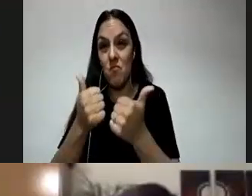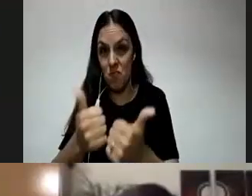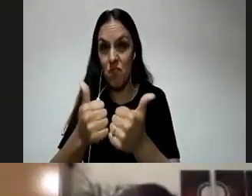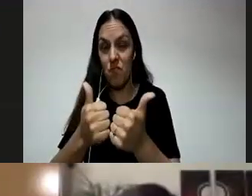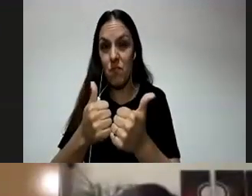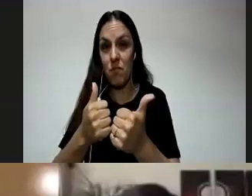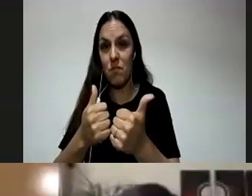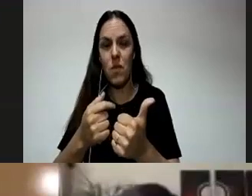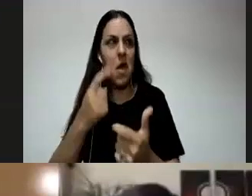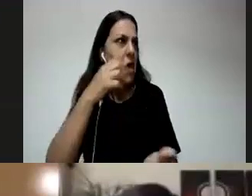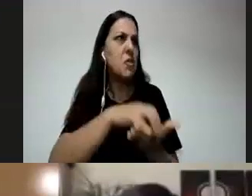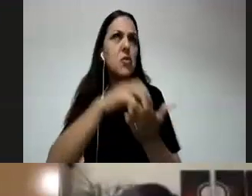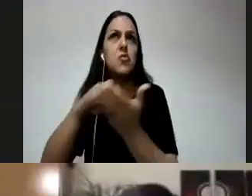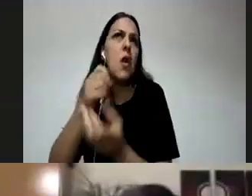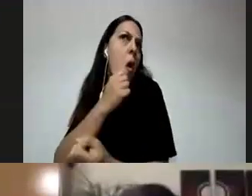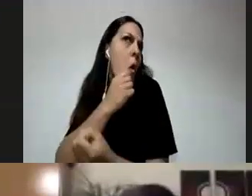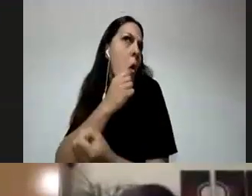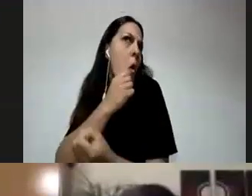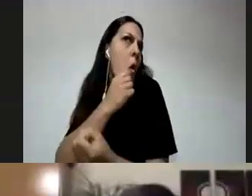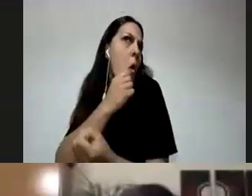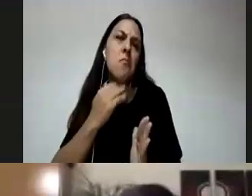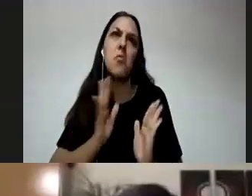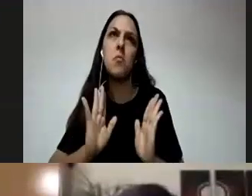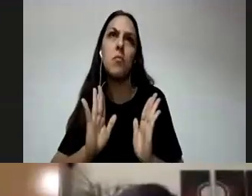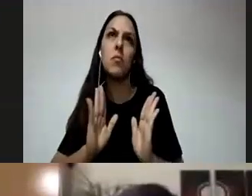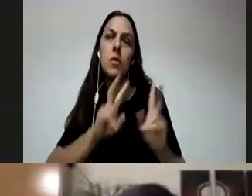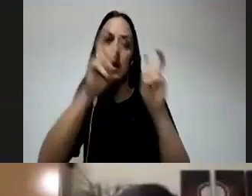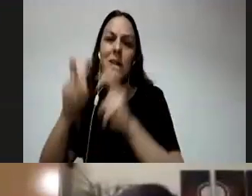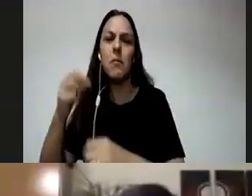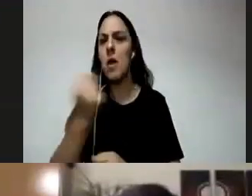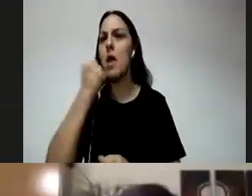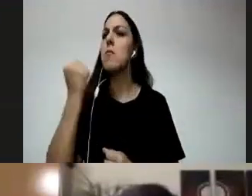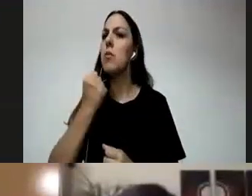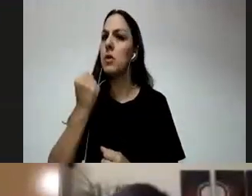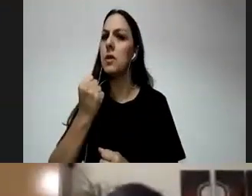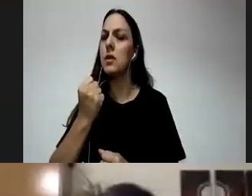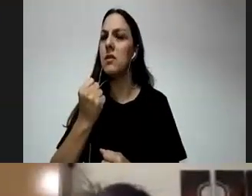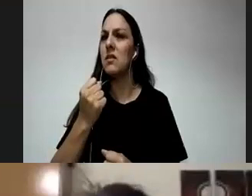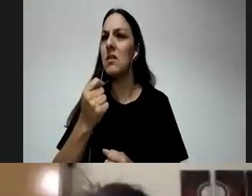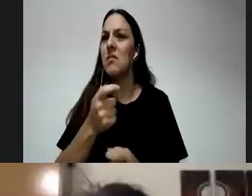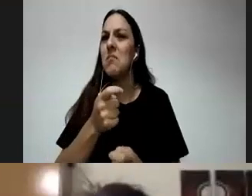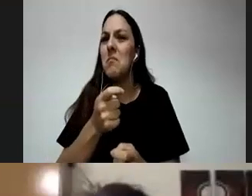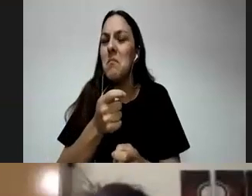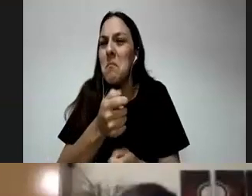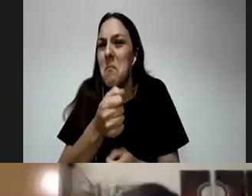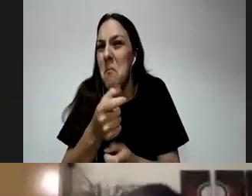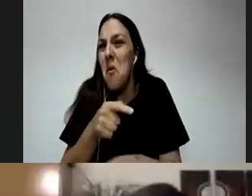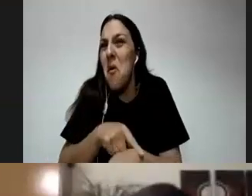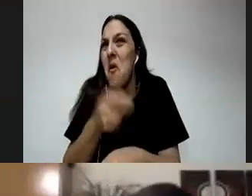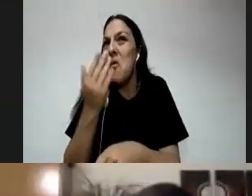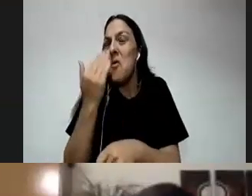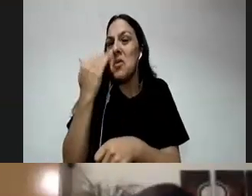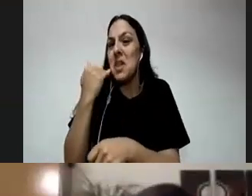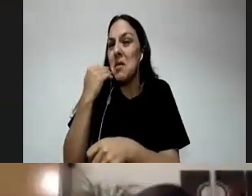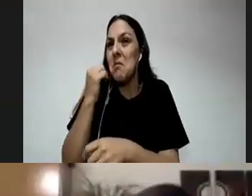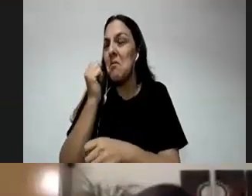sea, porque es muy importante abordar esta temática que hasta no hace mucho tiempo estaba dejada de lado o que se miraba de